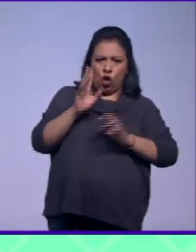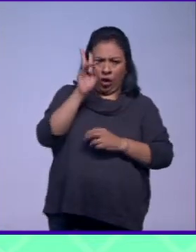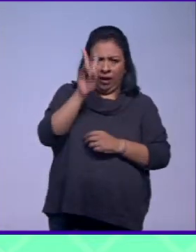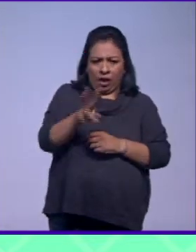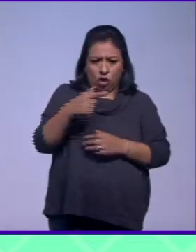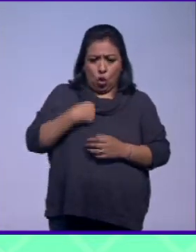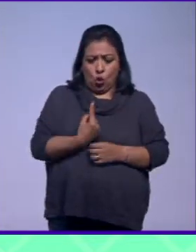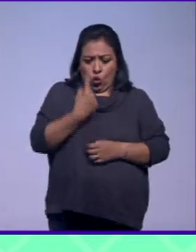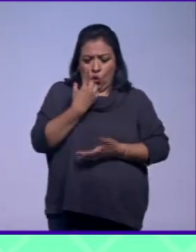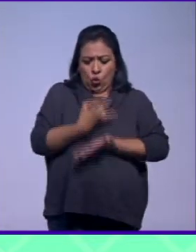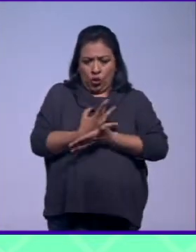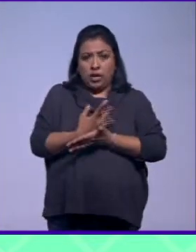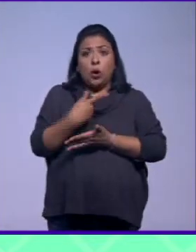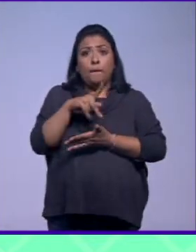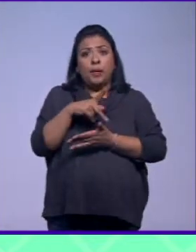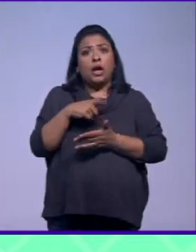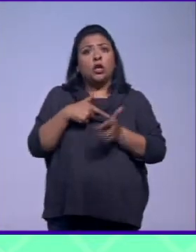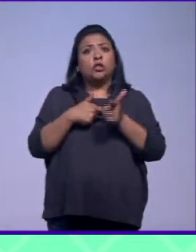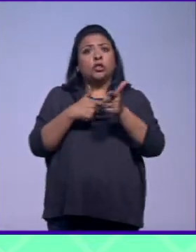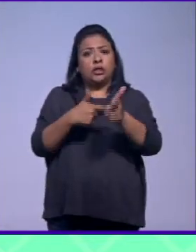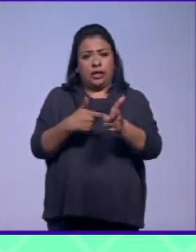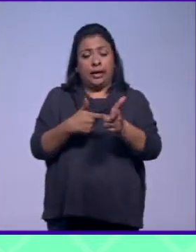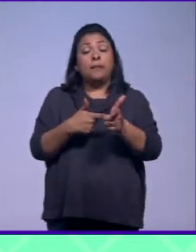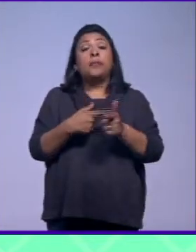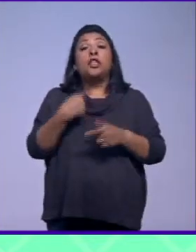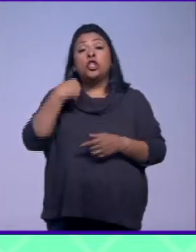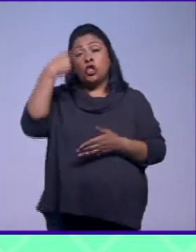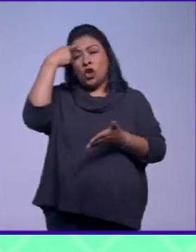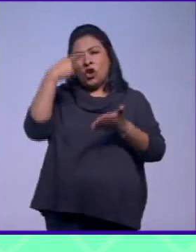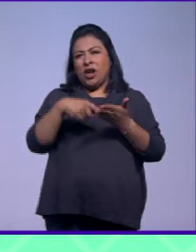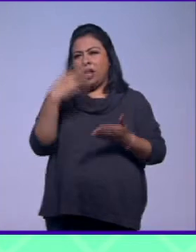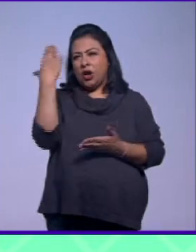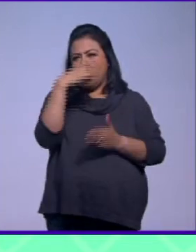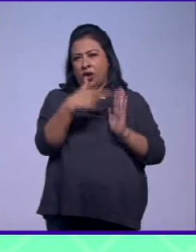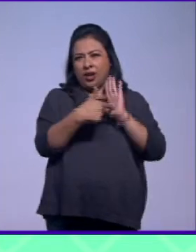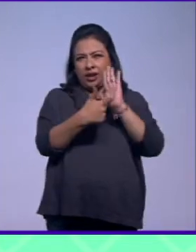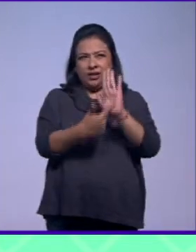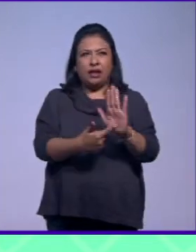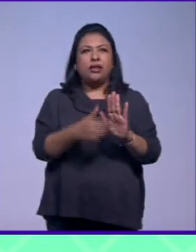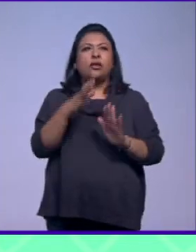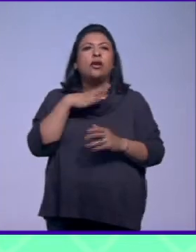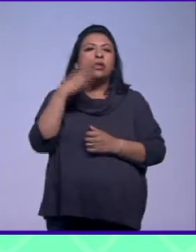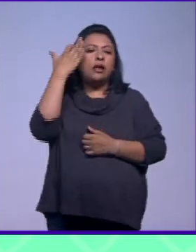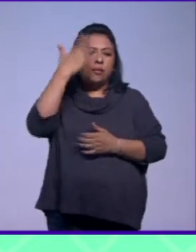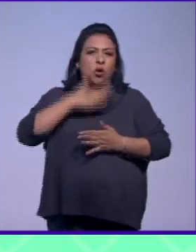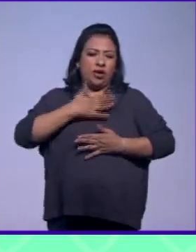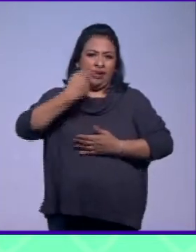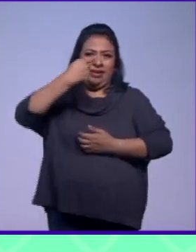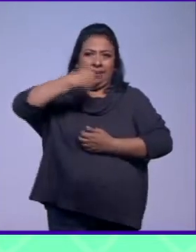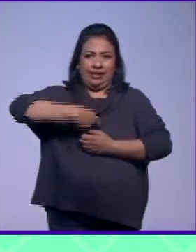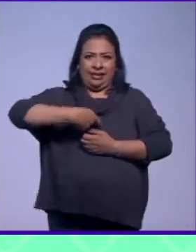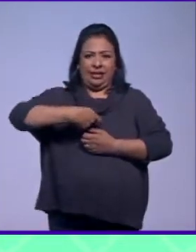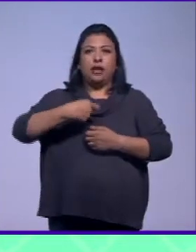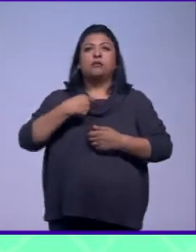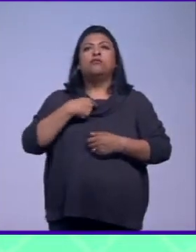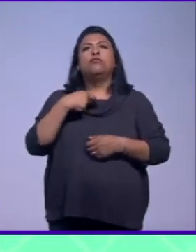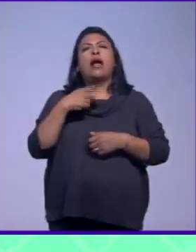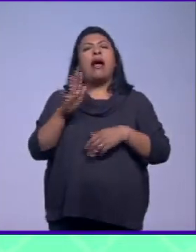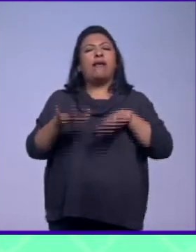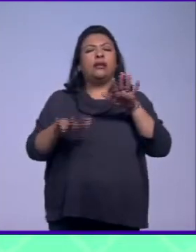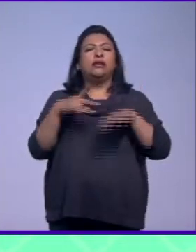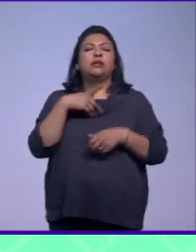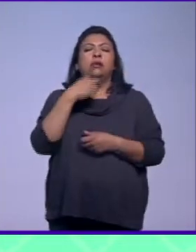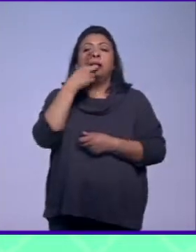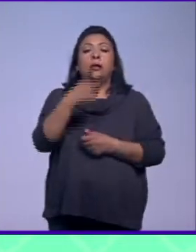así es una ambigüedad yo creo que el retrato tiene que ver inevitablemente con la entidad yo muchas veces he comentado